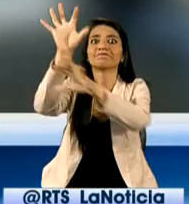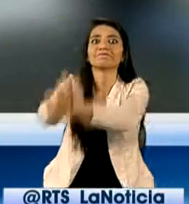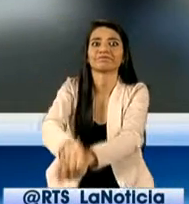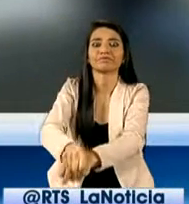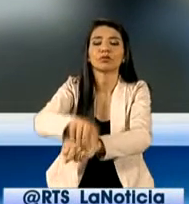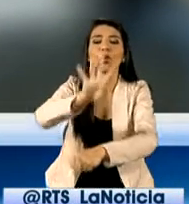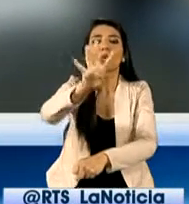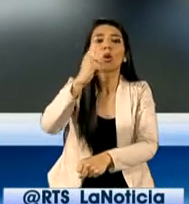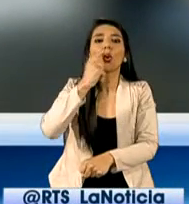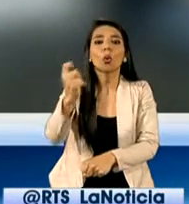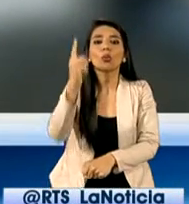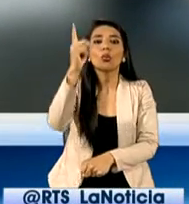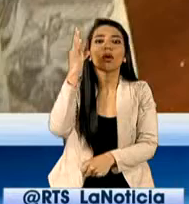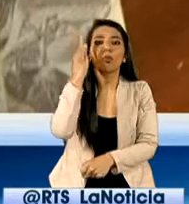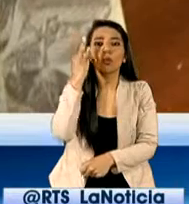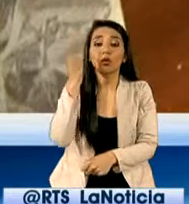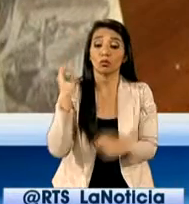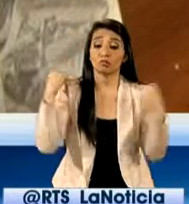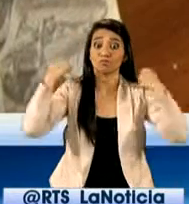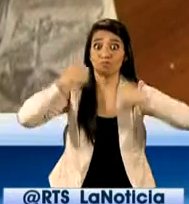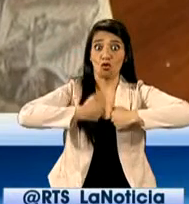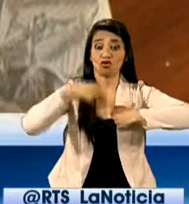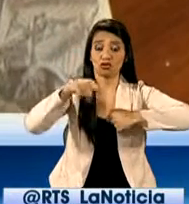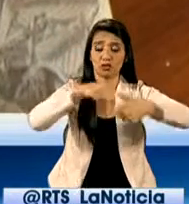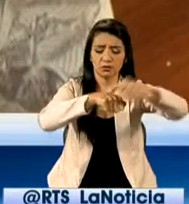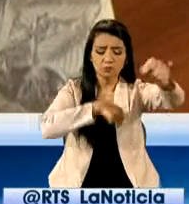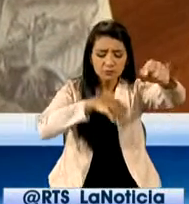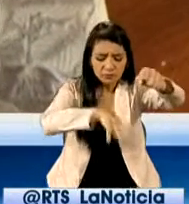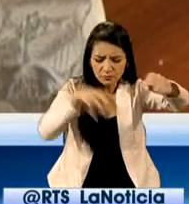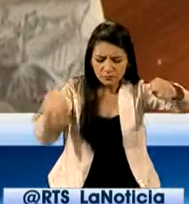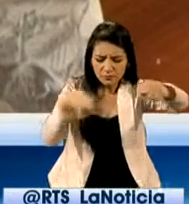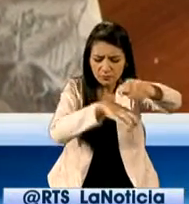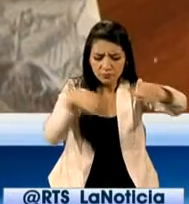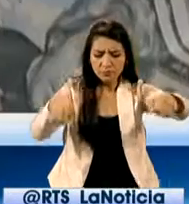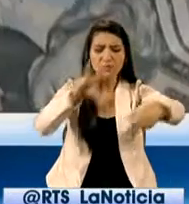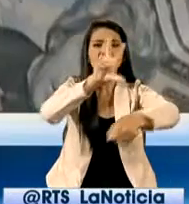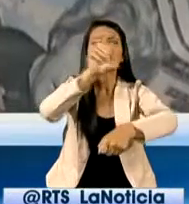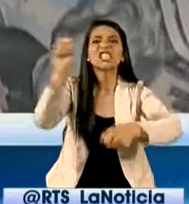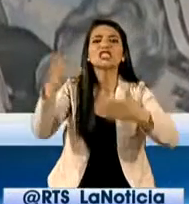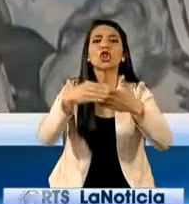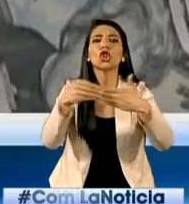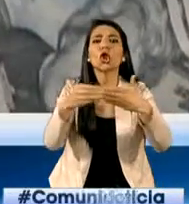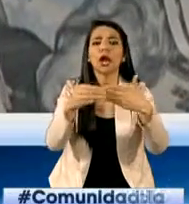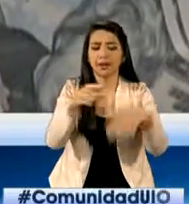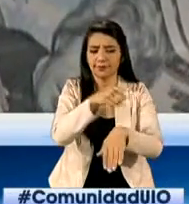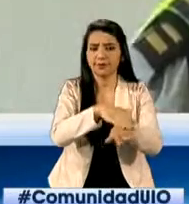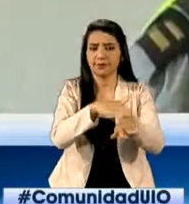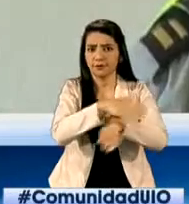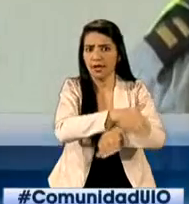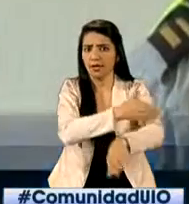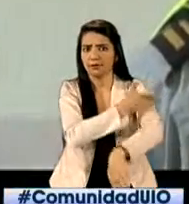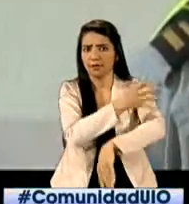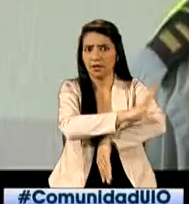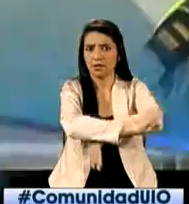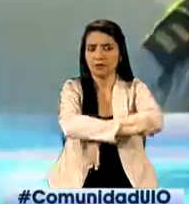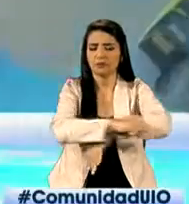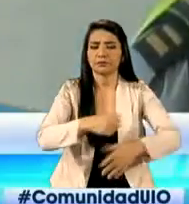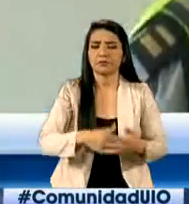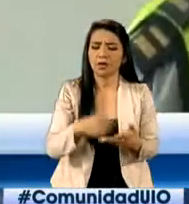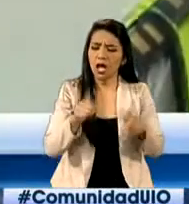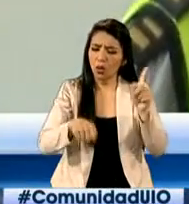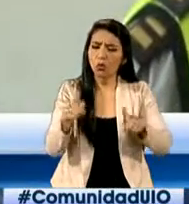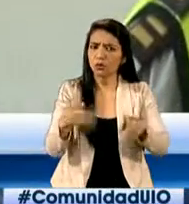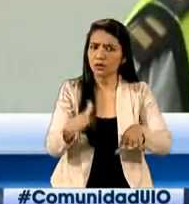mujer. En la mochila de uno de los sospechosos encontraron $300, que serían producto del robo. Varios de ellos tienen ya